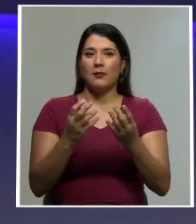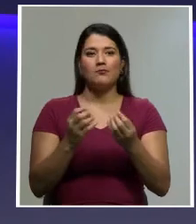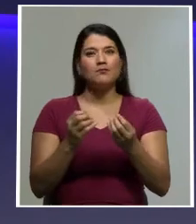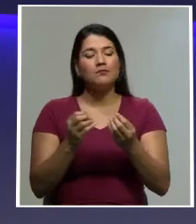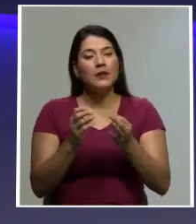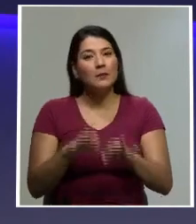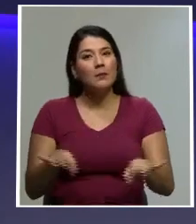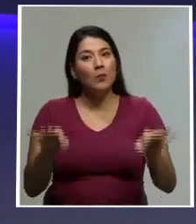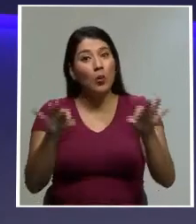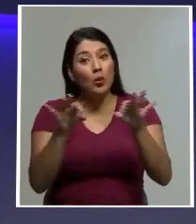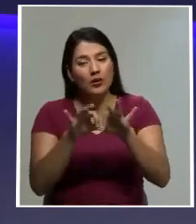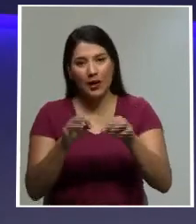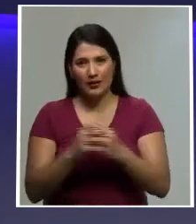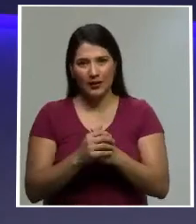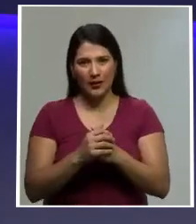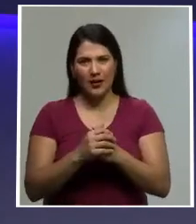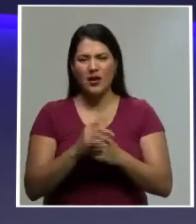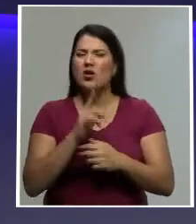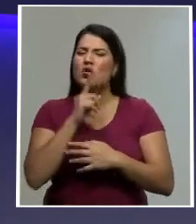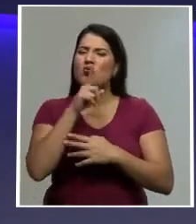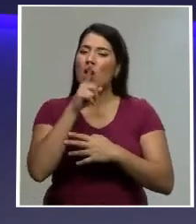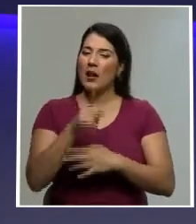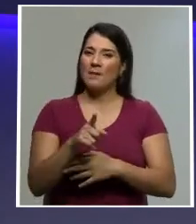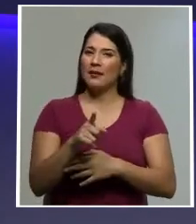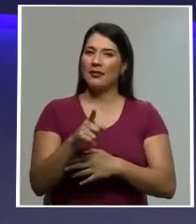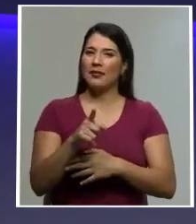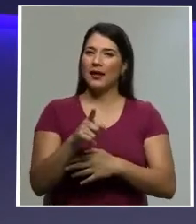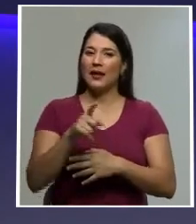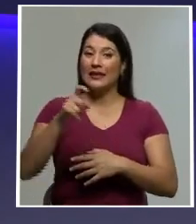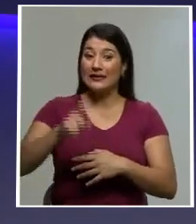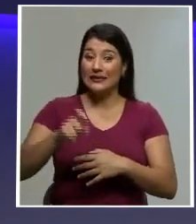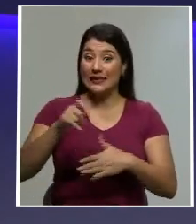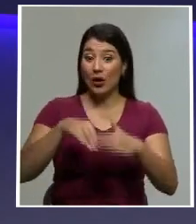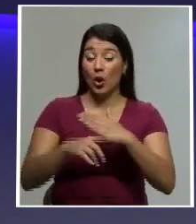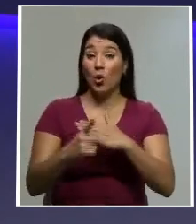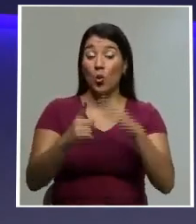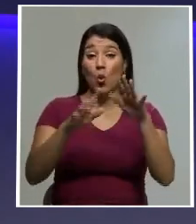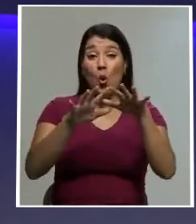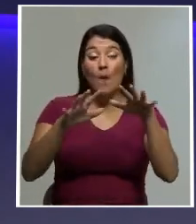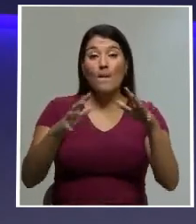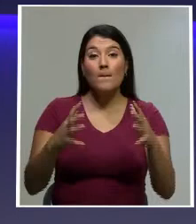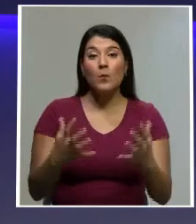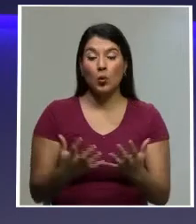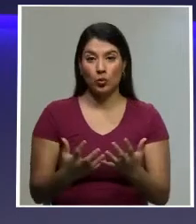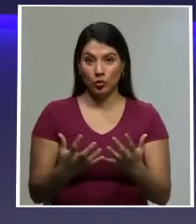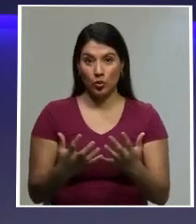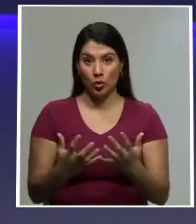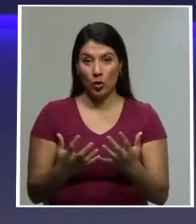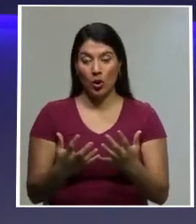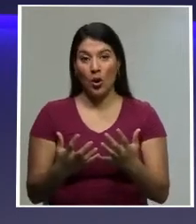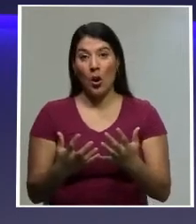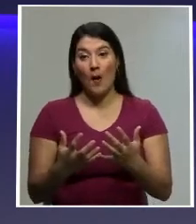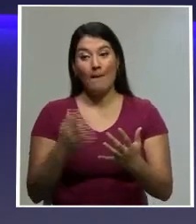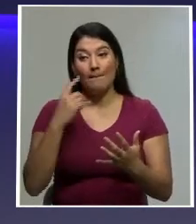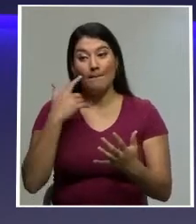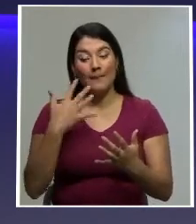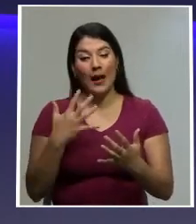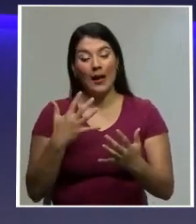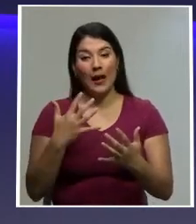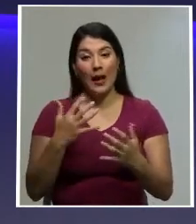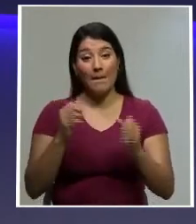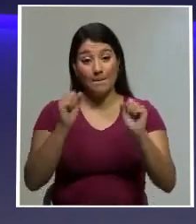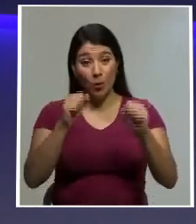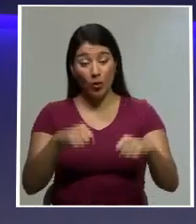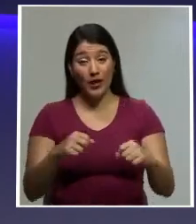se vuelve revolucionario en un mundo en que la literatura, para ser conocida,